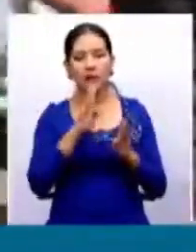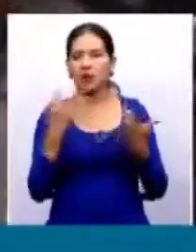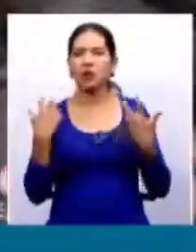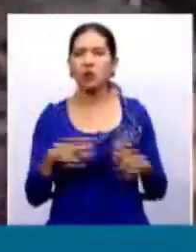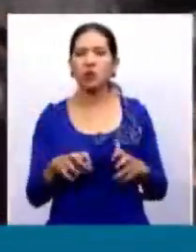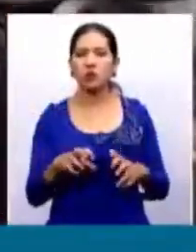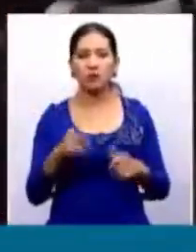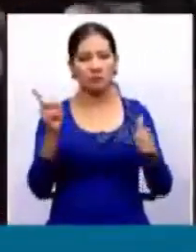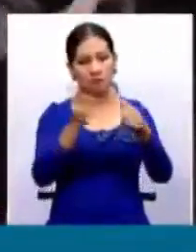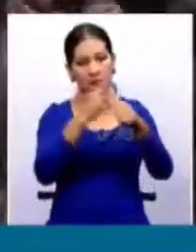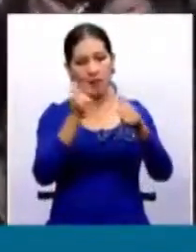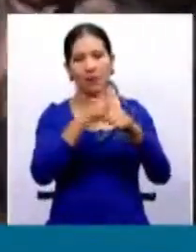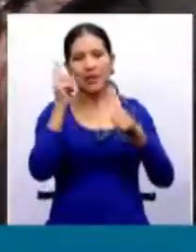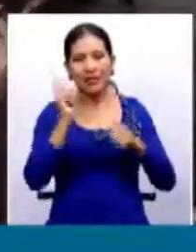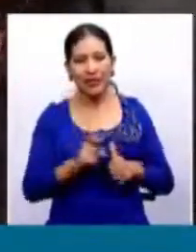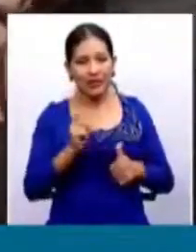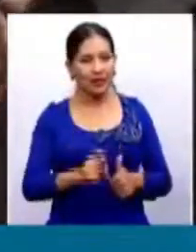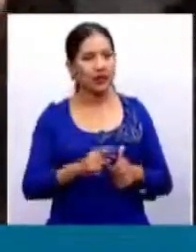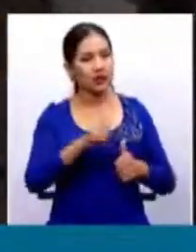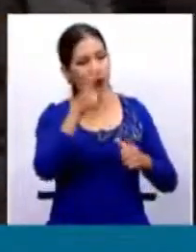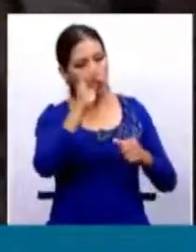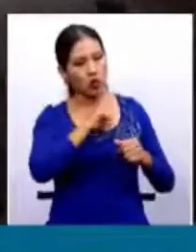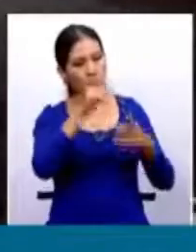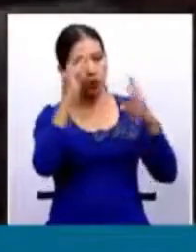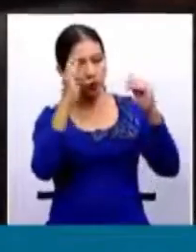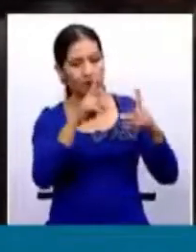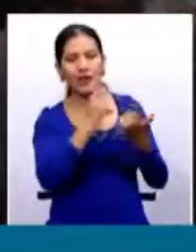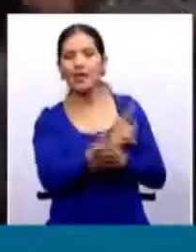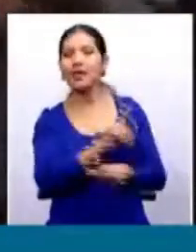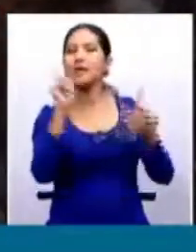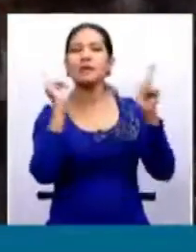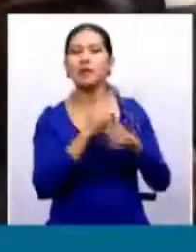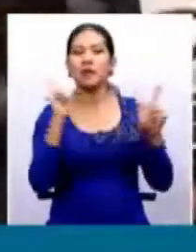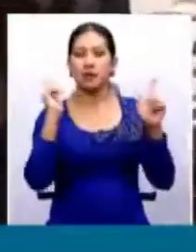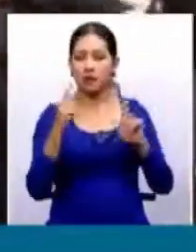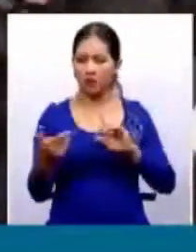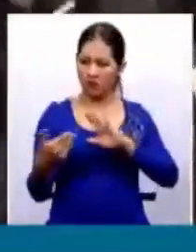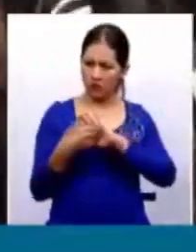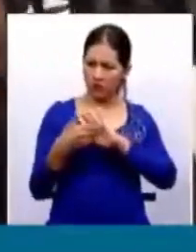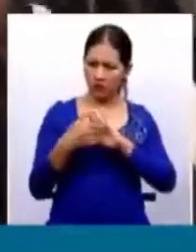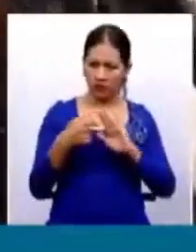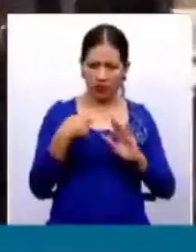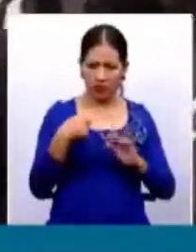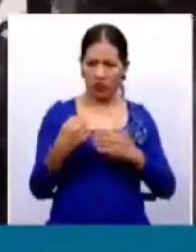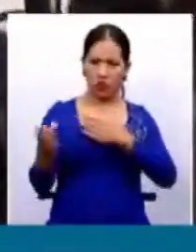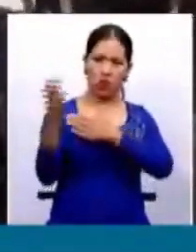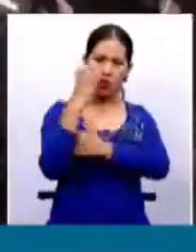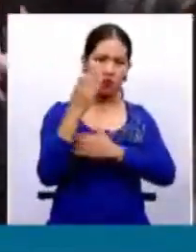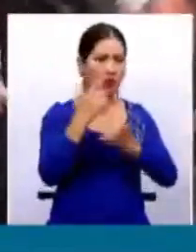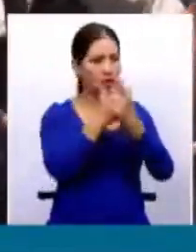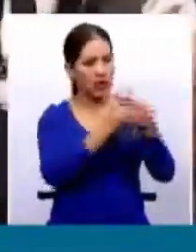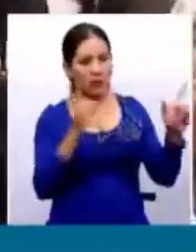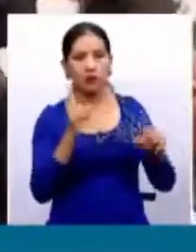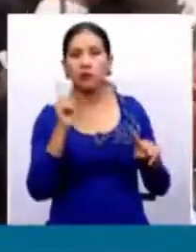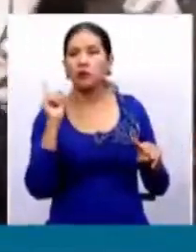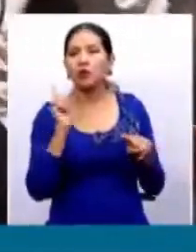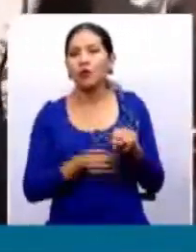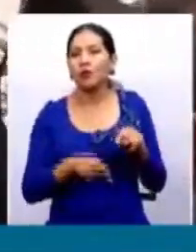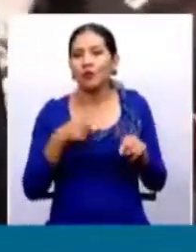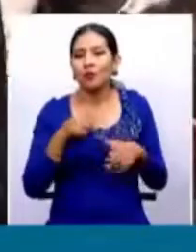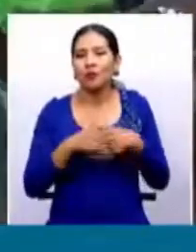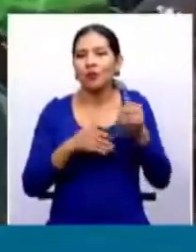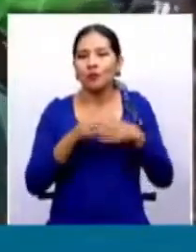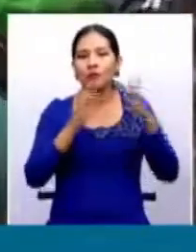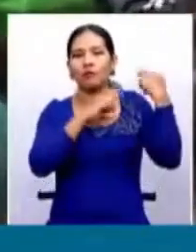nosotros no tenemos la tuición como Ministerio de Educación para ordenar que se libere al detenido porque hay